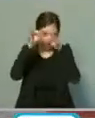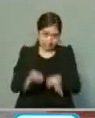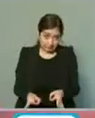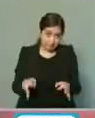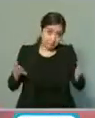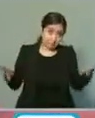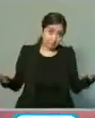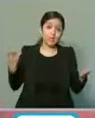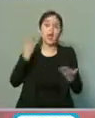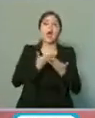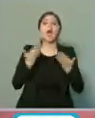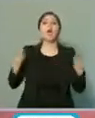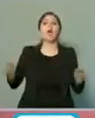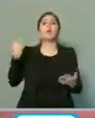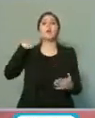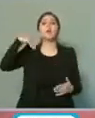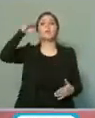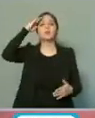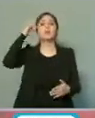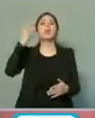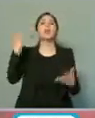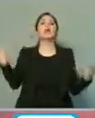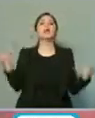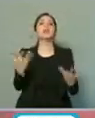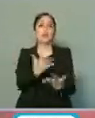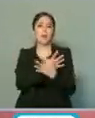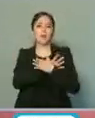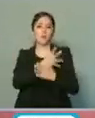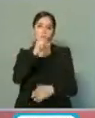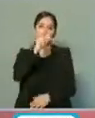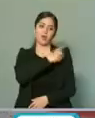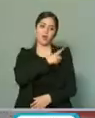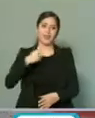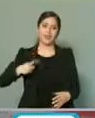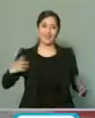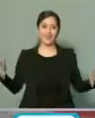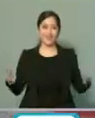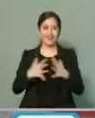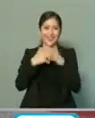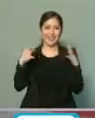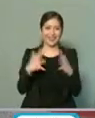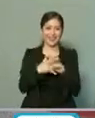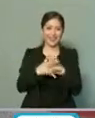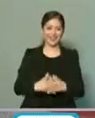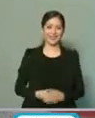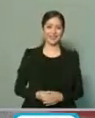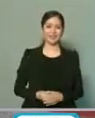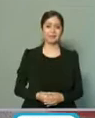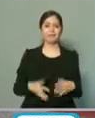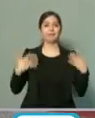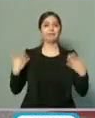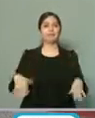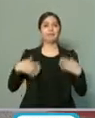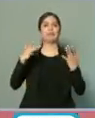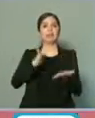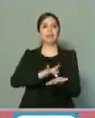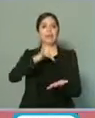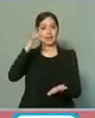vamos a vivir el aquí y el ahora, hacer el amor, no la guerra. Claro, Hay mucha Irene. fuera.